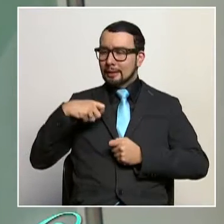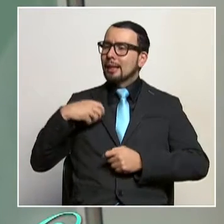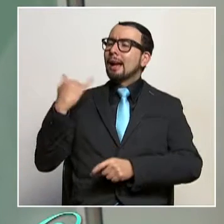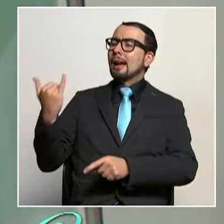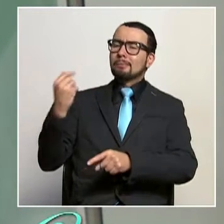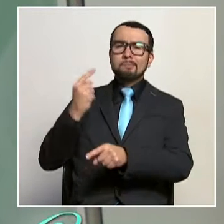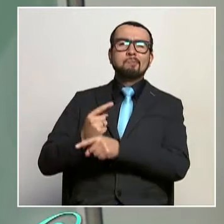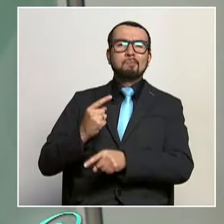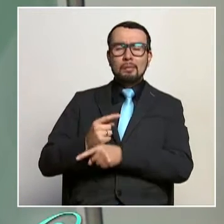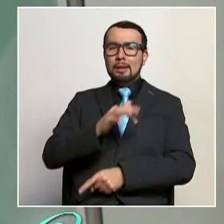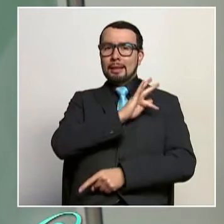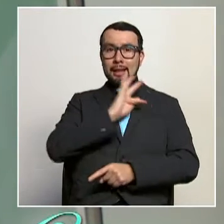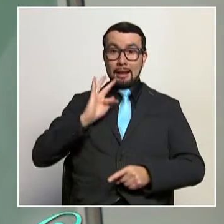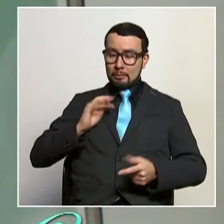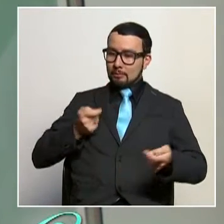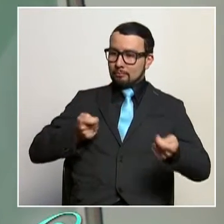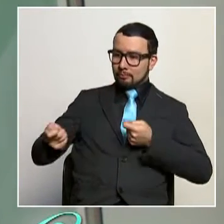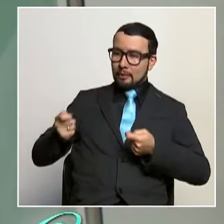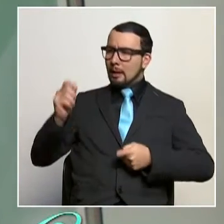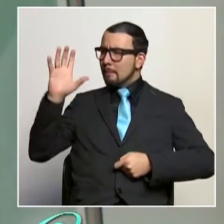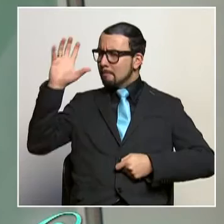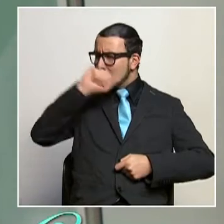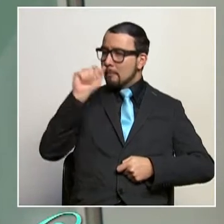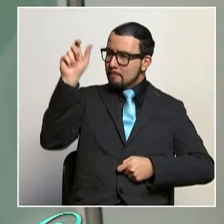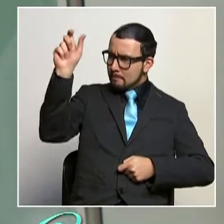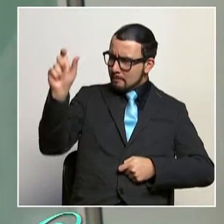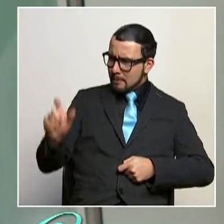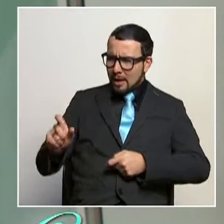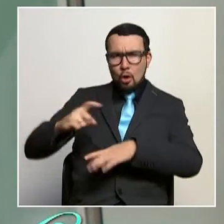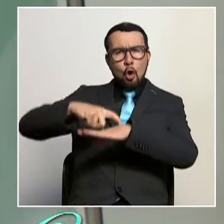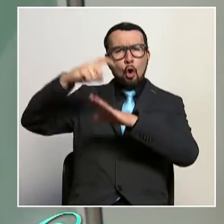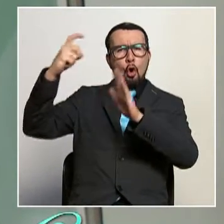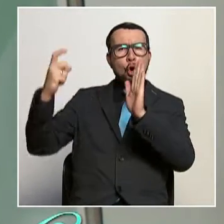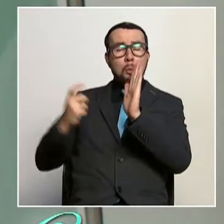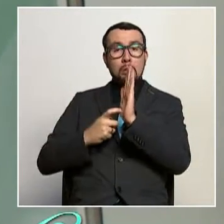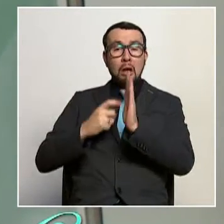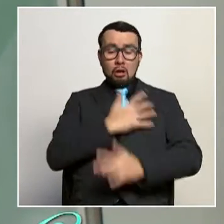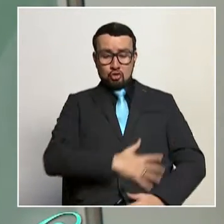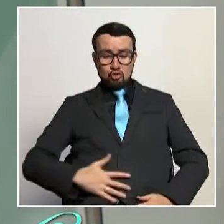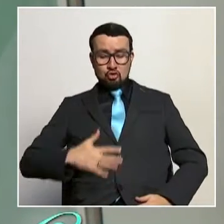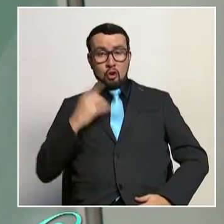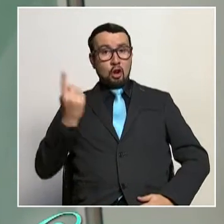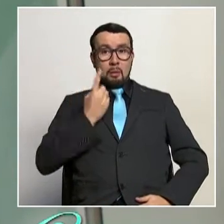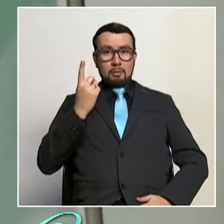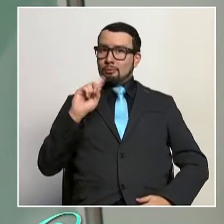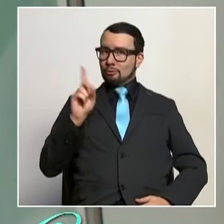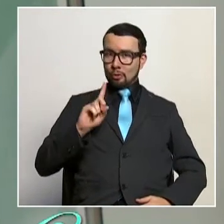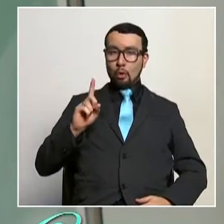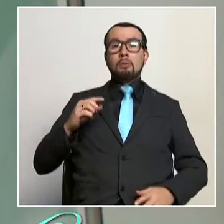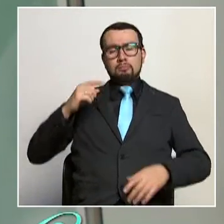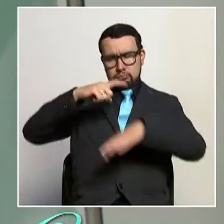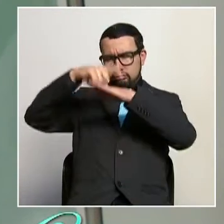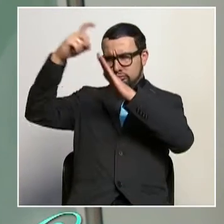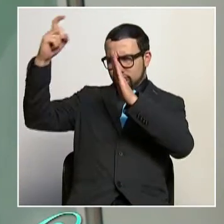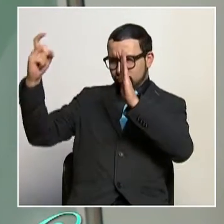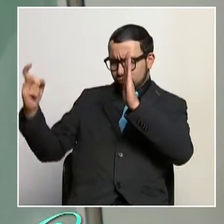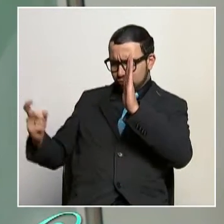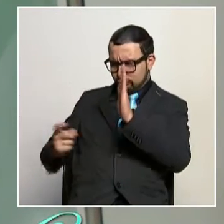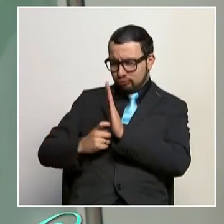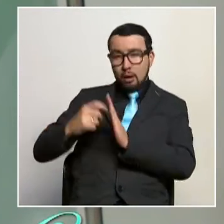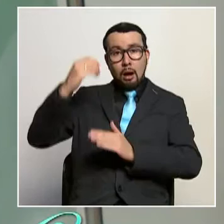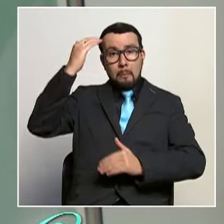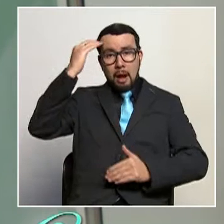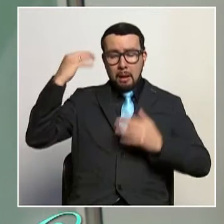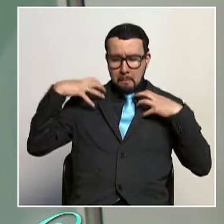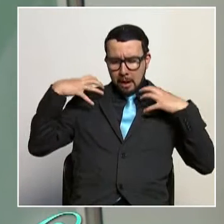las terapias que usamos. Nosotros vemos un ser integral, vemos un paciente como tal, con todos sus problemas, con todas sus